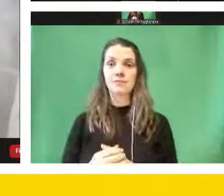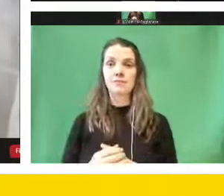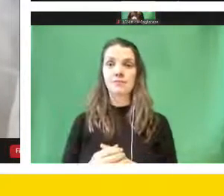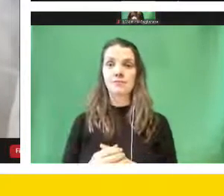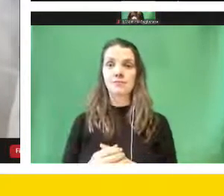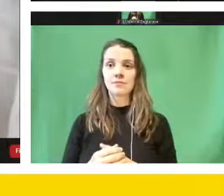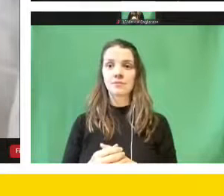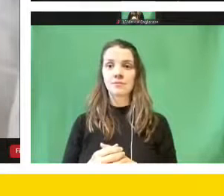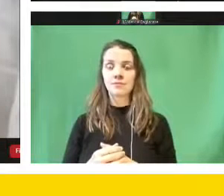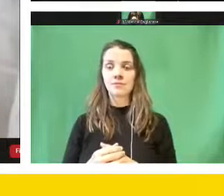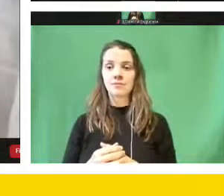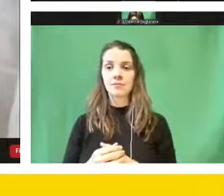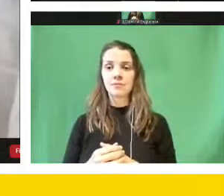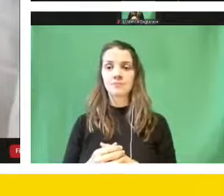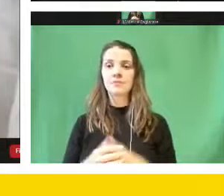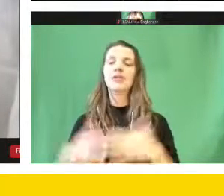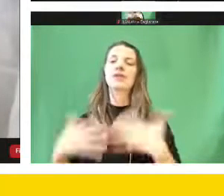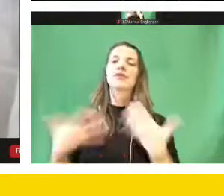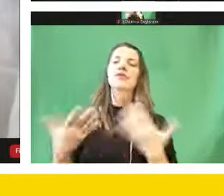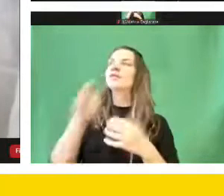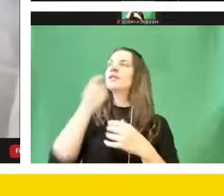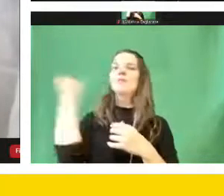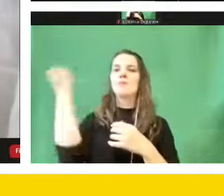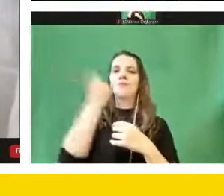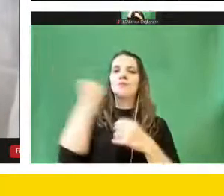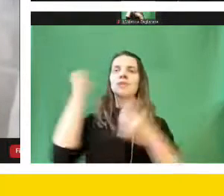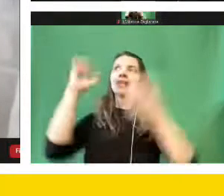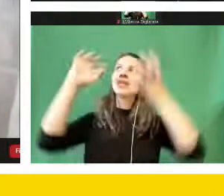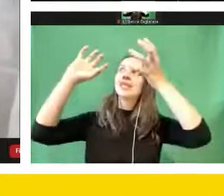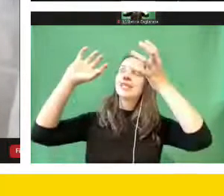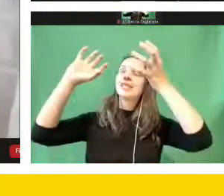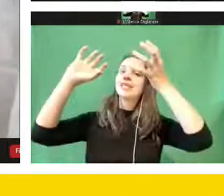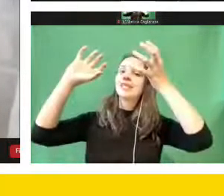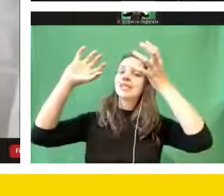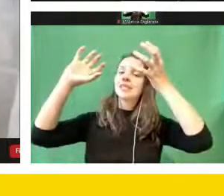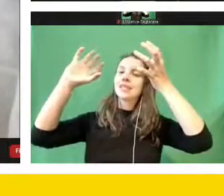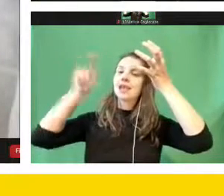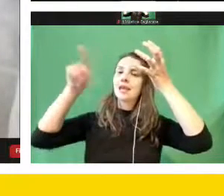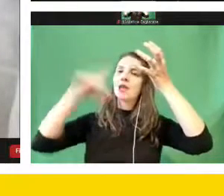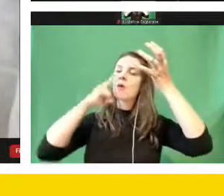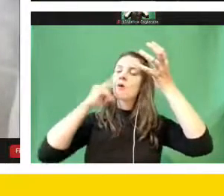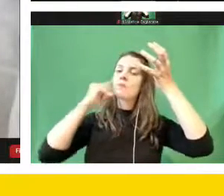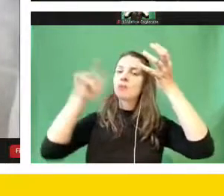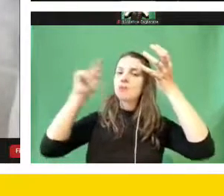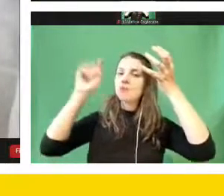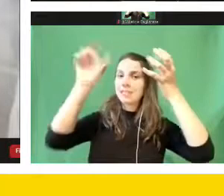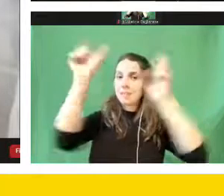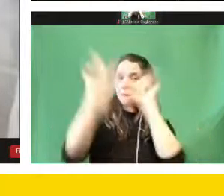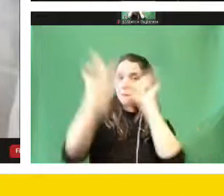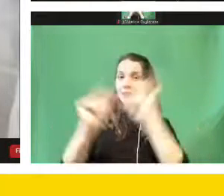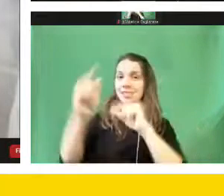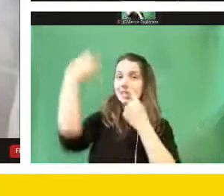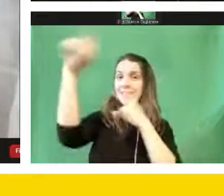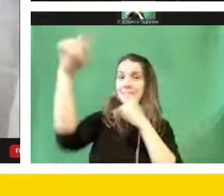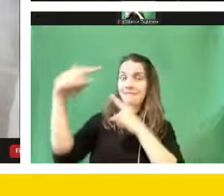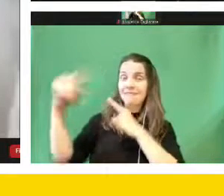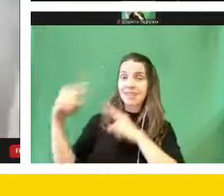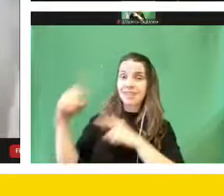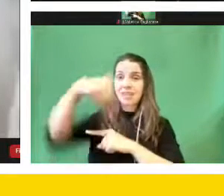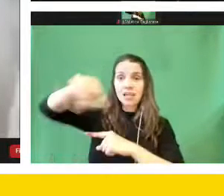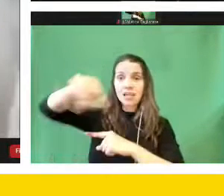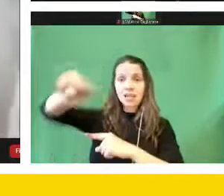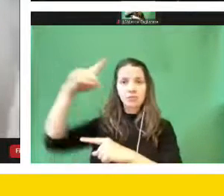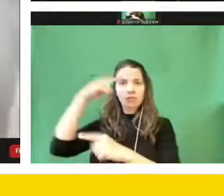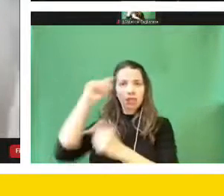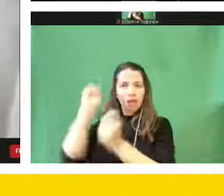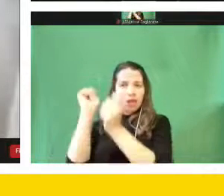un camino que es arduo y que, bueno, que tenemos que afrontar entre todos. Así que, bueno, agradecerles de nuevo muchísimo la posibilidad